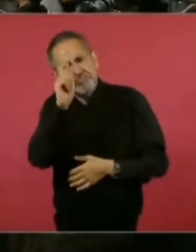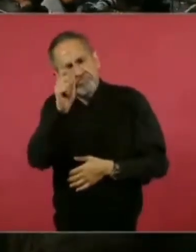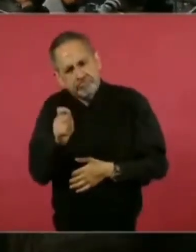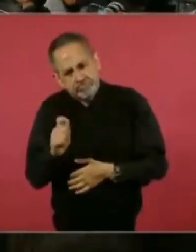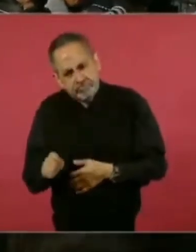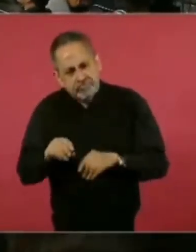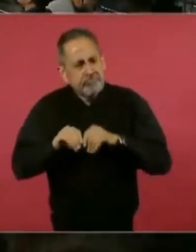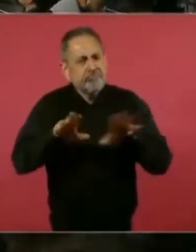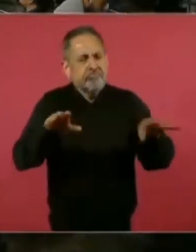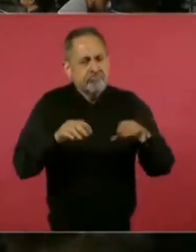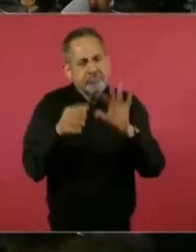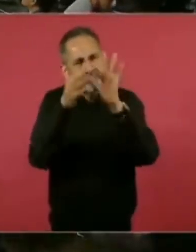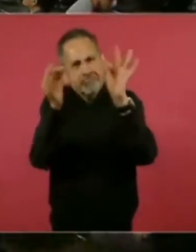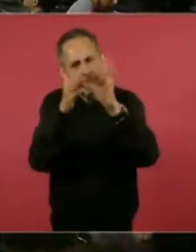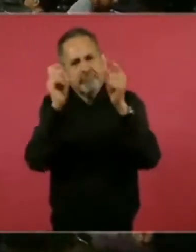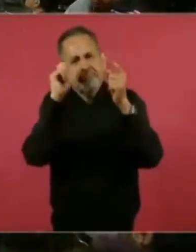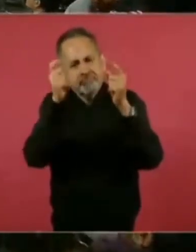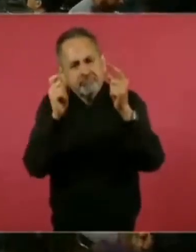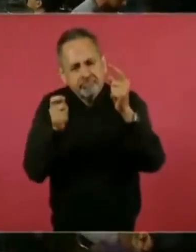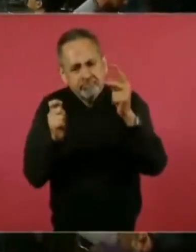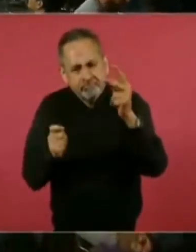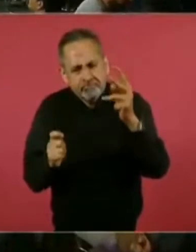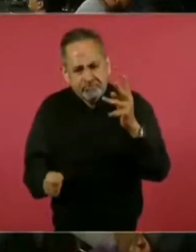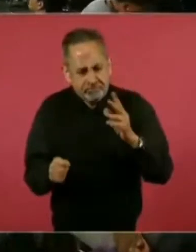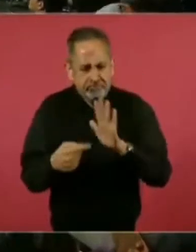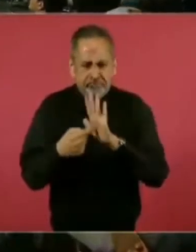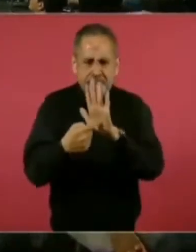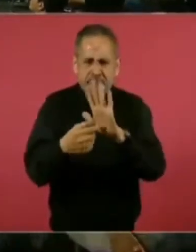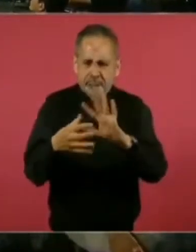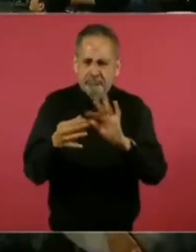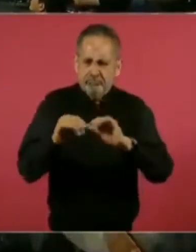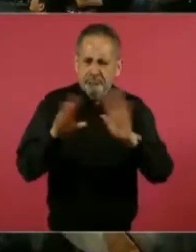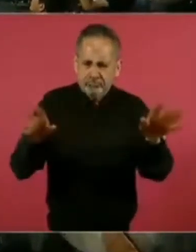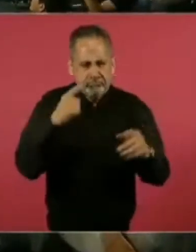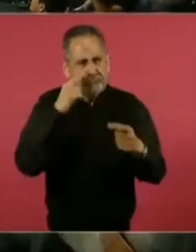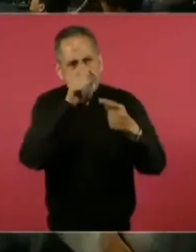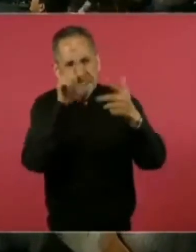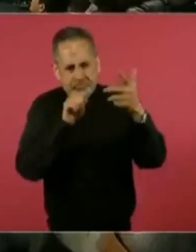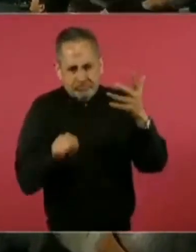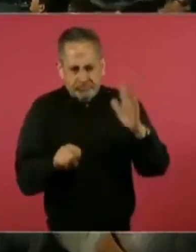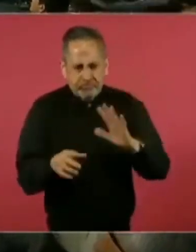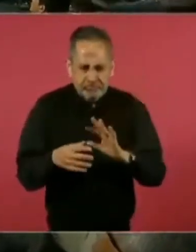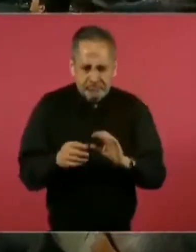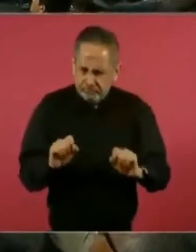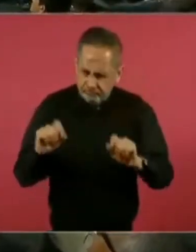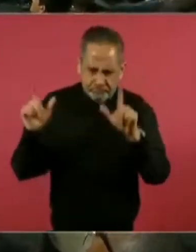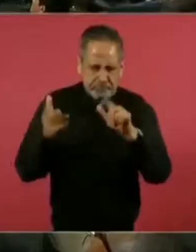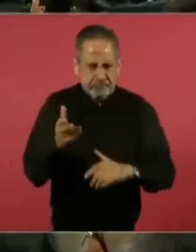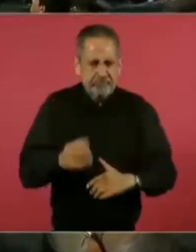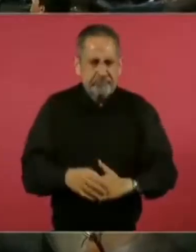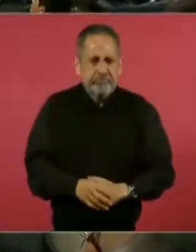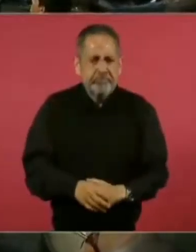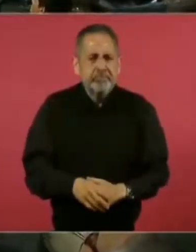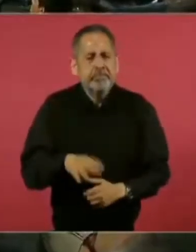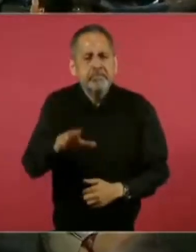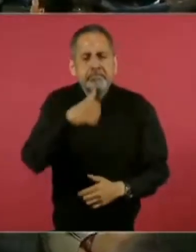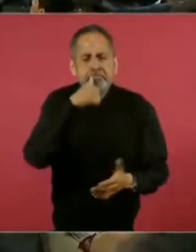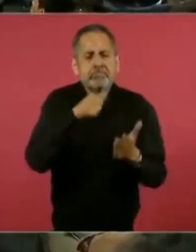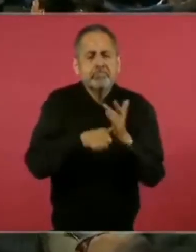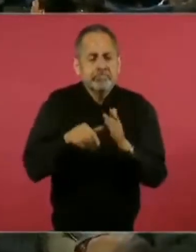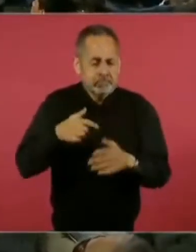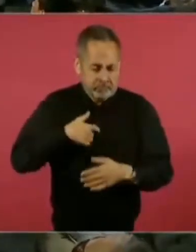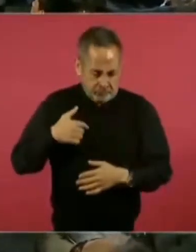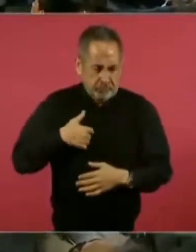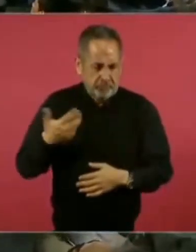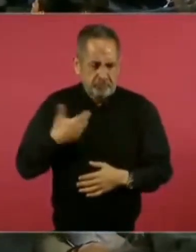para ir detallando algunas cosas. La carta que